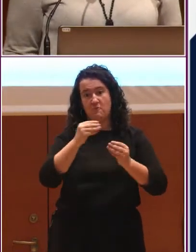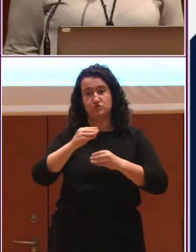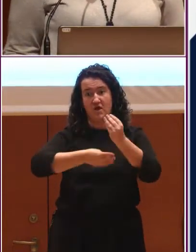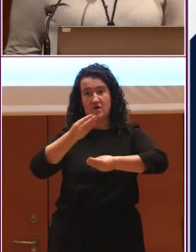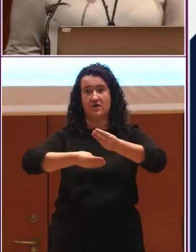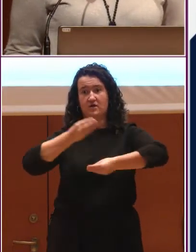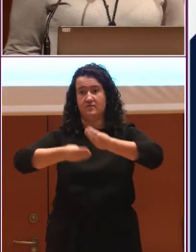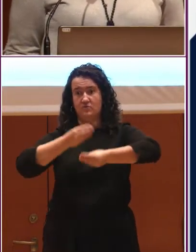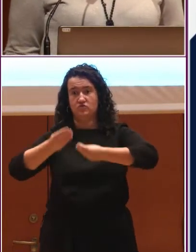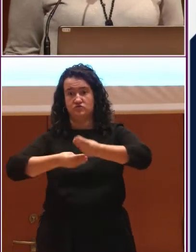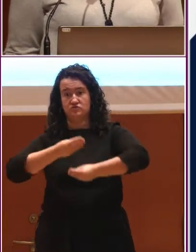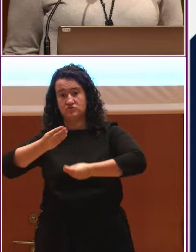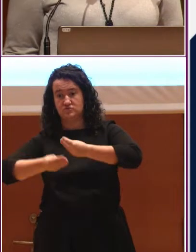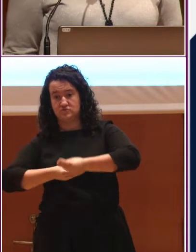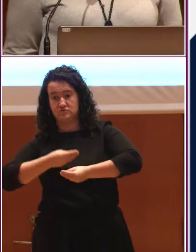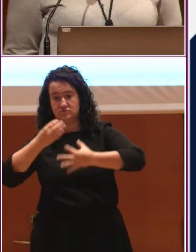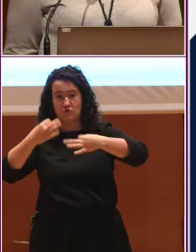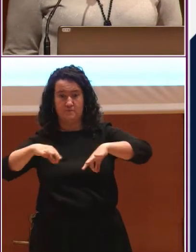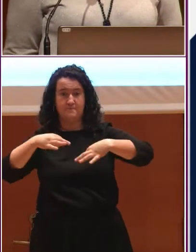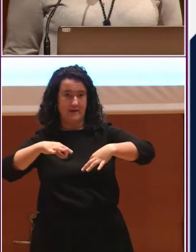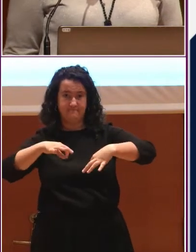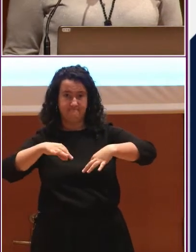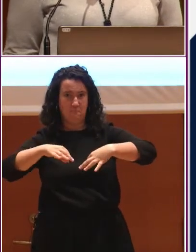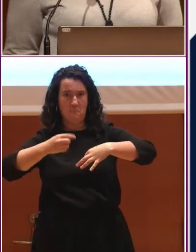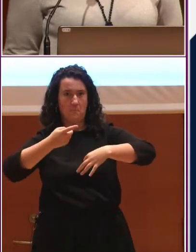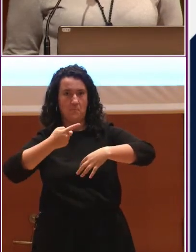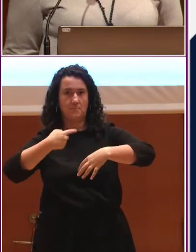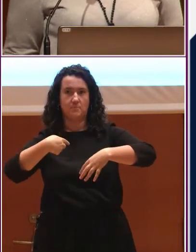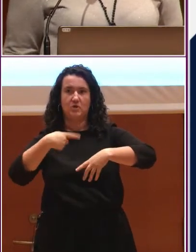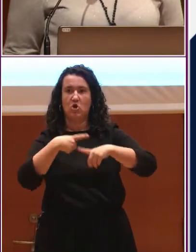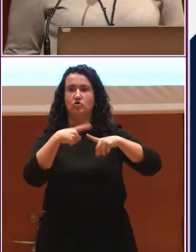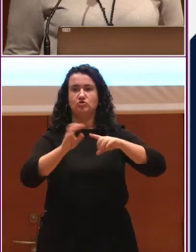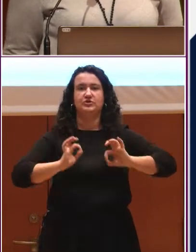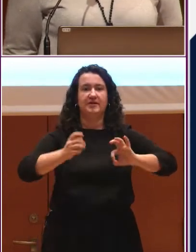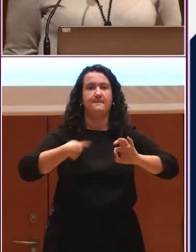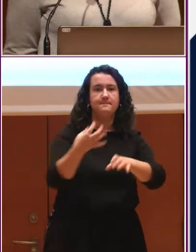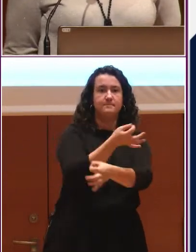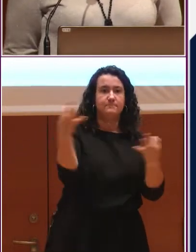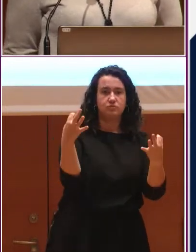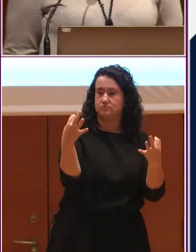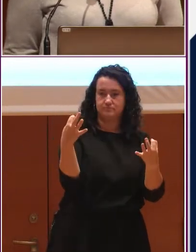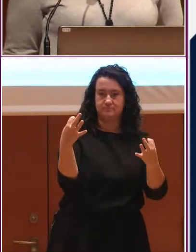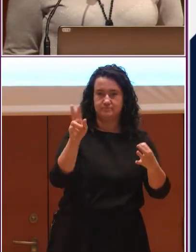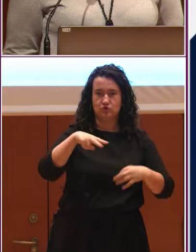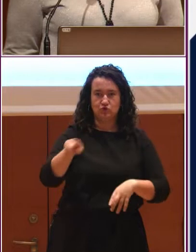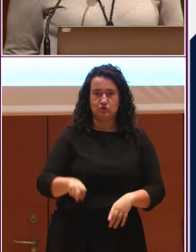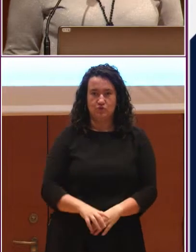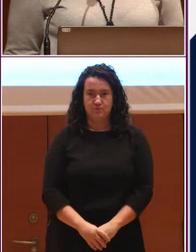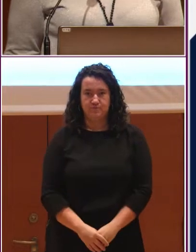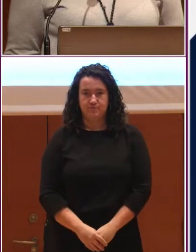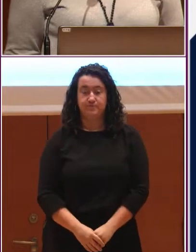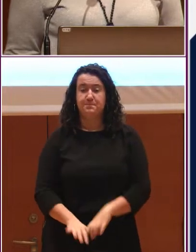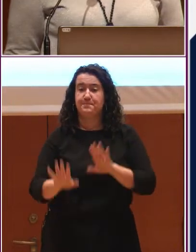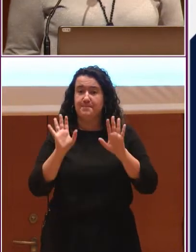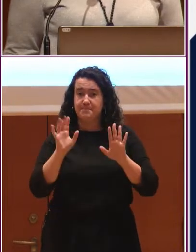veces pienso que hacemos demasiadas cosas sabes que la gente y las instituciones que hacen muchas